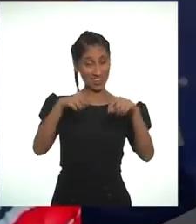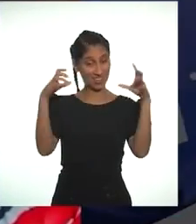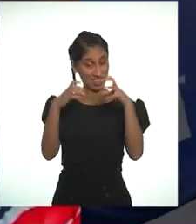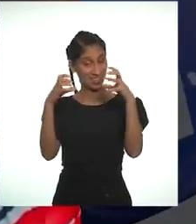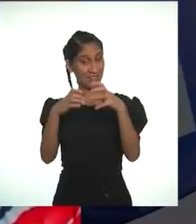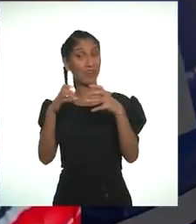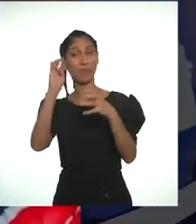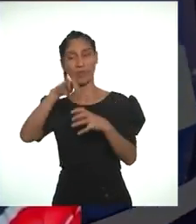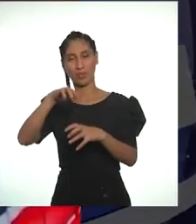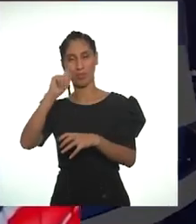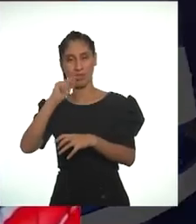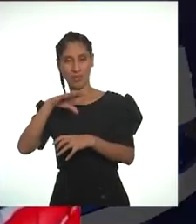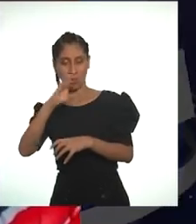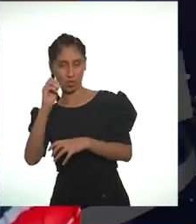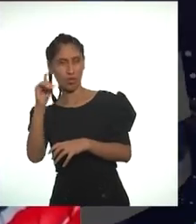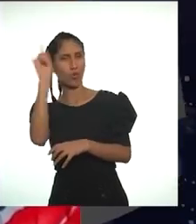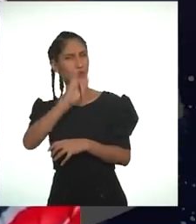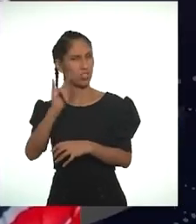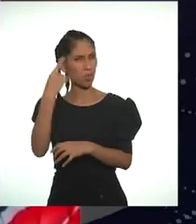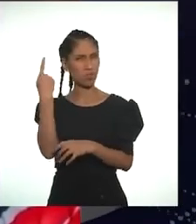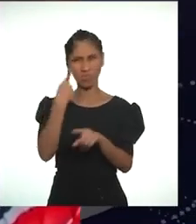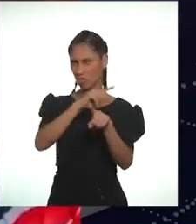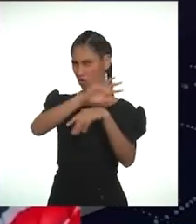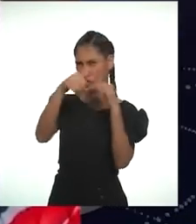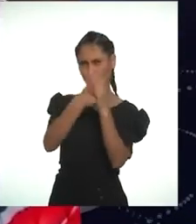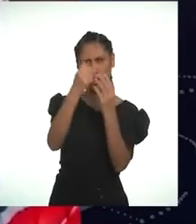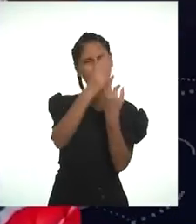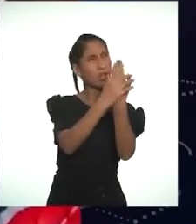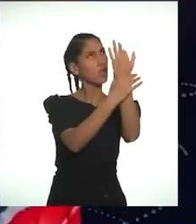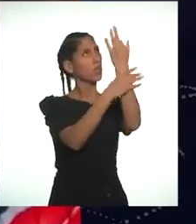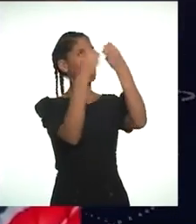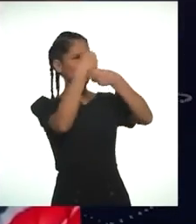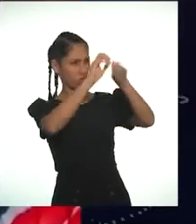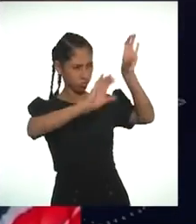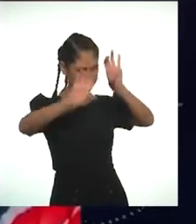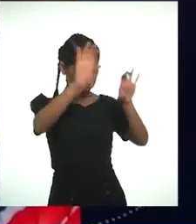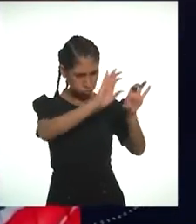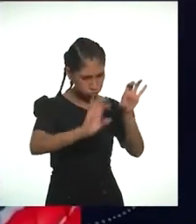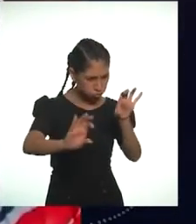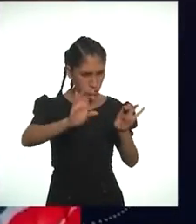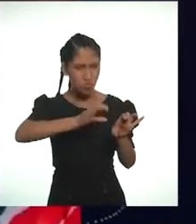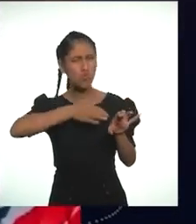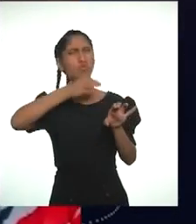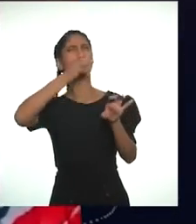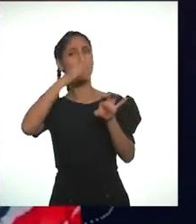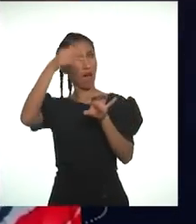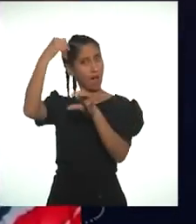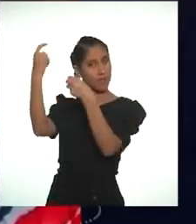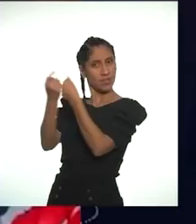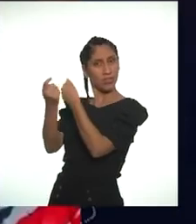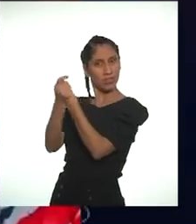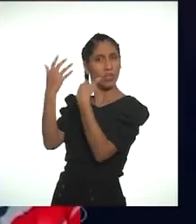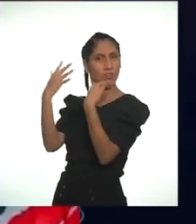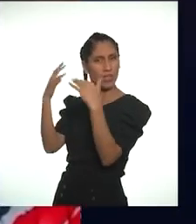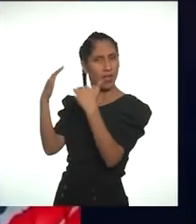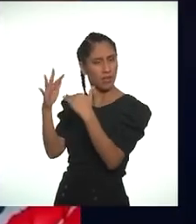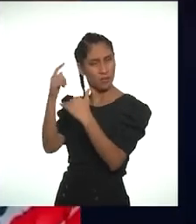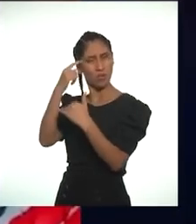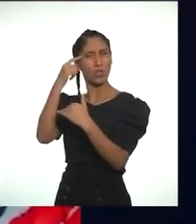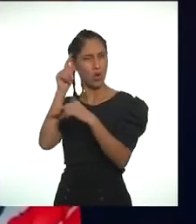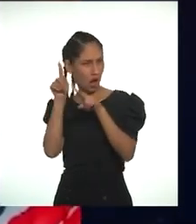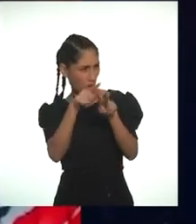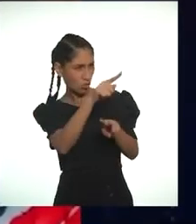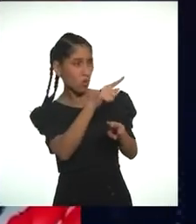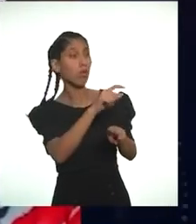Matico usamos todas las plantas medicinales ancestrales que nos han enseñado nuestros abuelos, ¿no? De